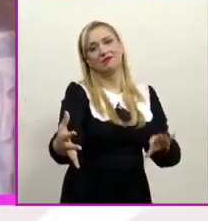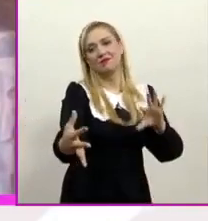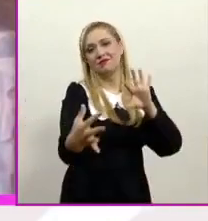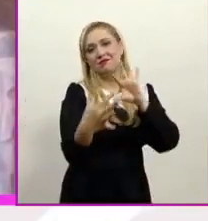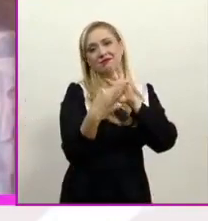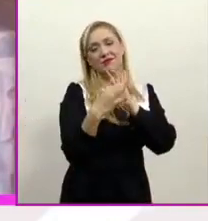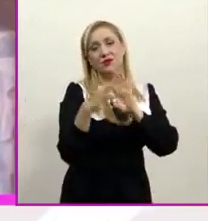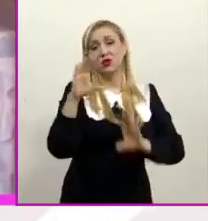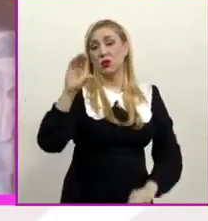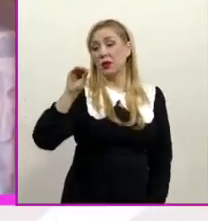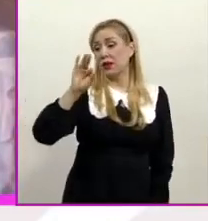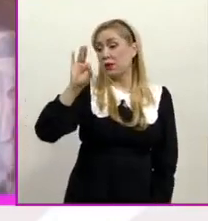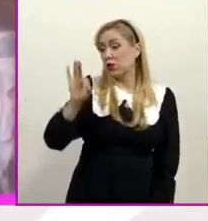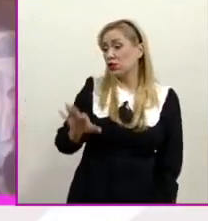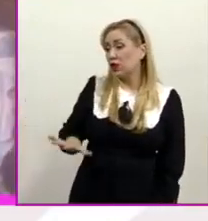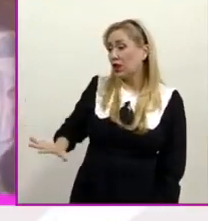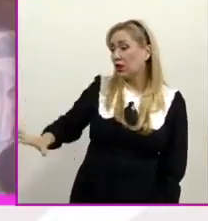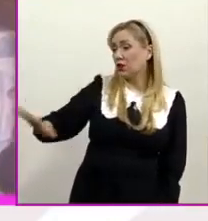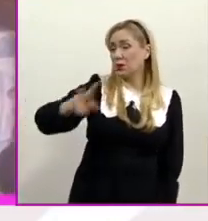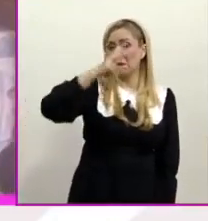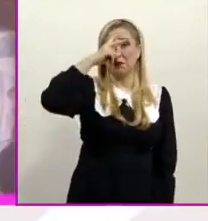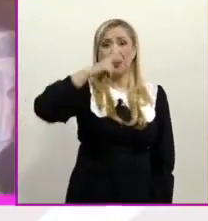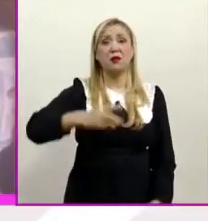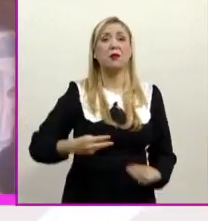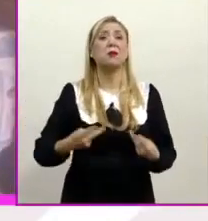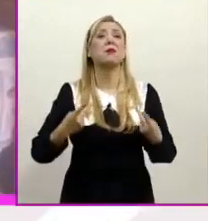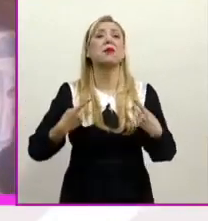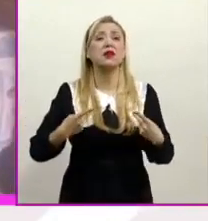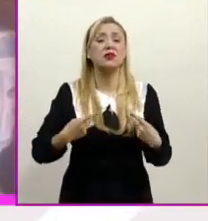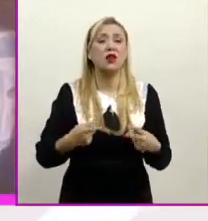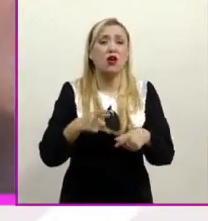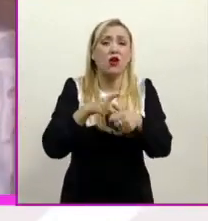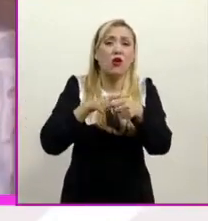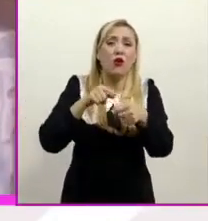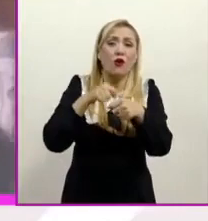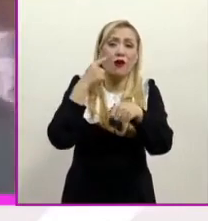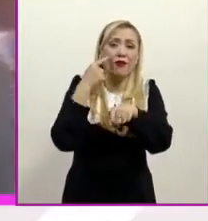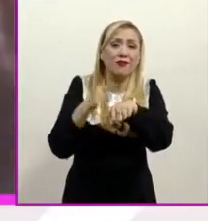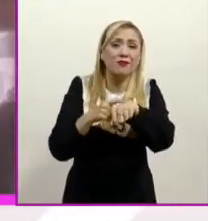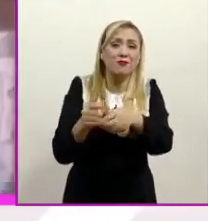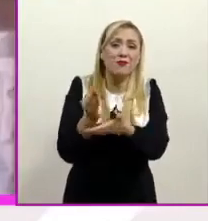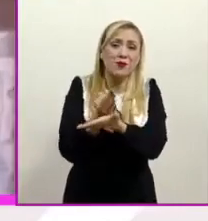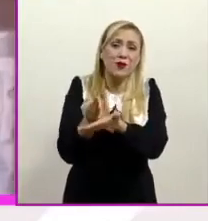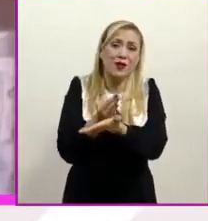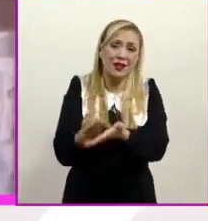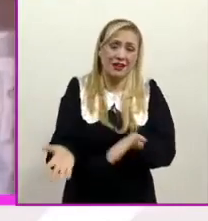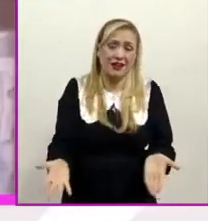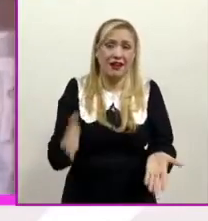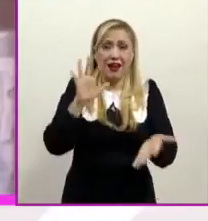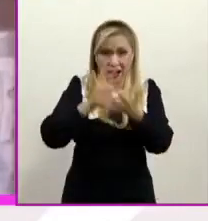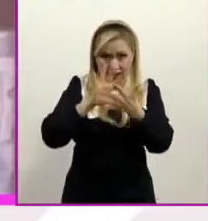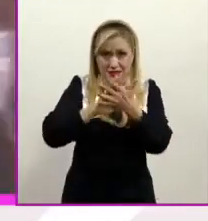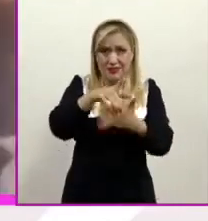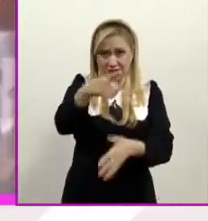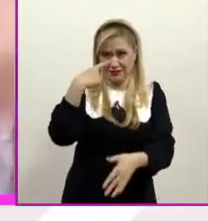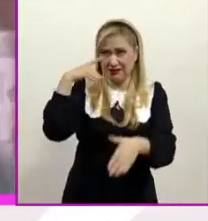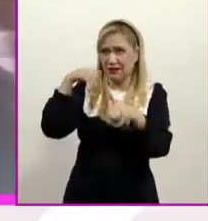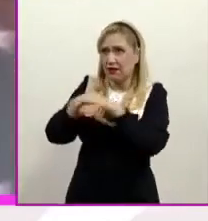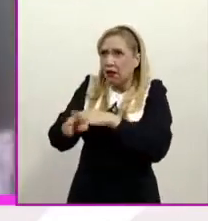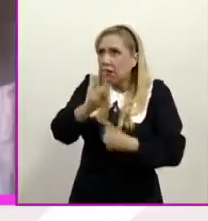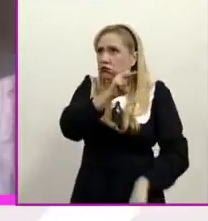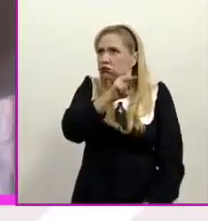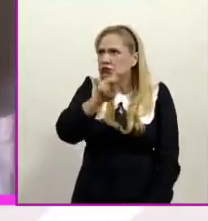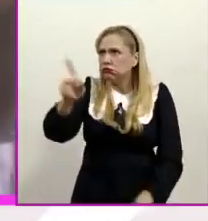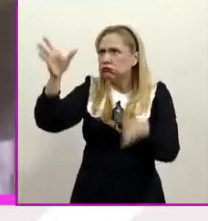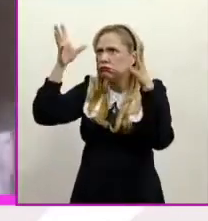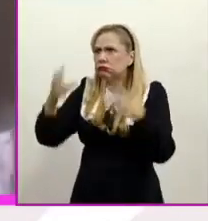el 90% de la sociedad de este país. Porque si las cárceles son un reflejo de esa sociedad, los